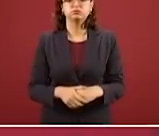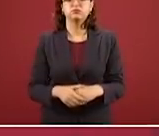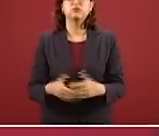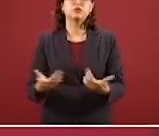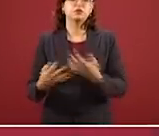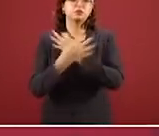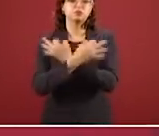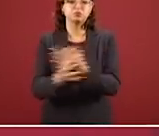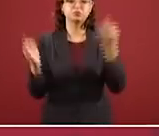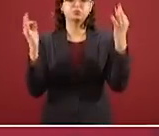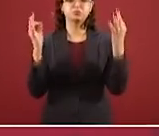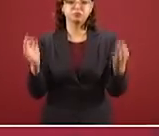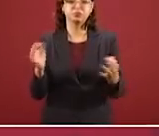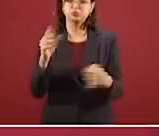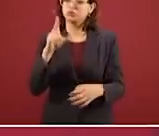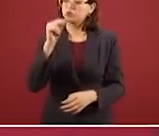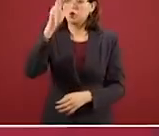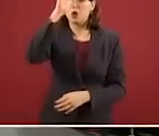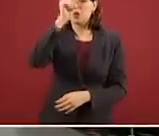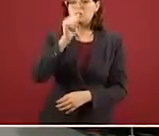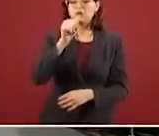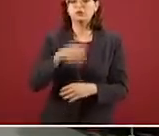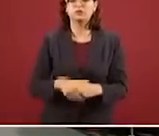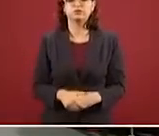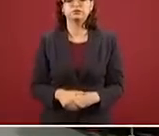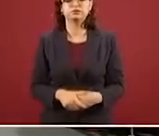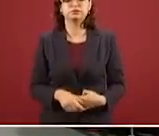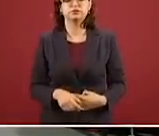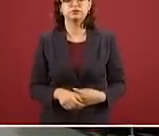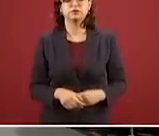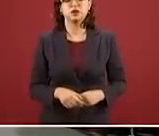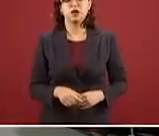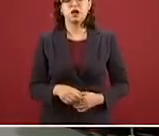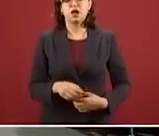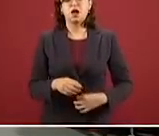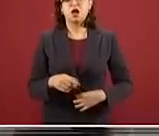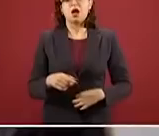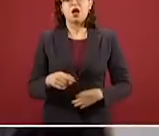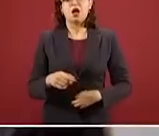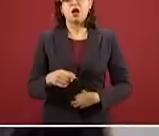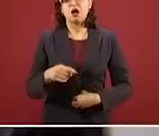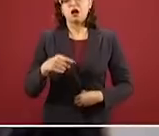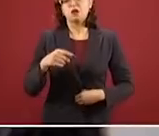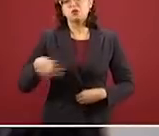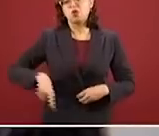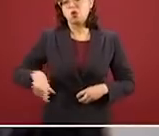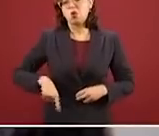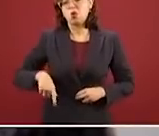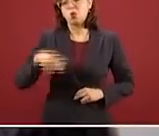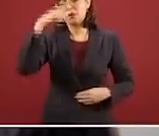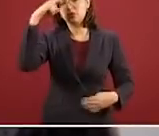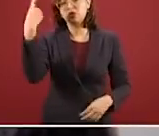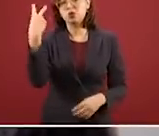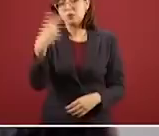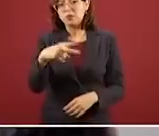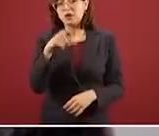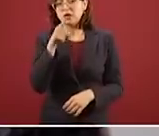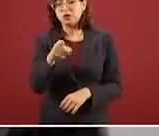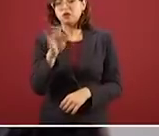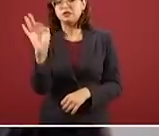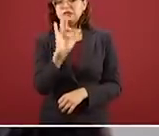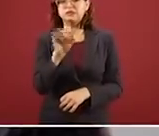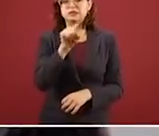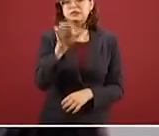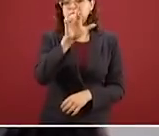pública por esta situación. ¿Esto sería una especie de presión al gobierno mexicano para que haya un reconocimiento por parte de su